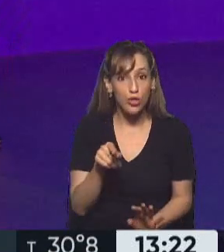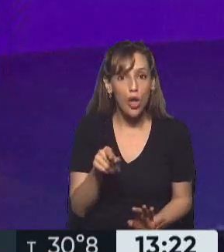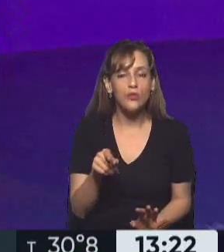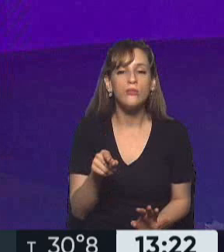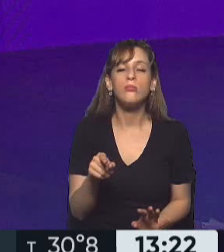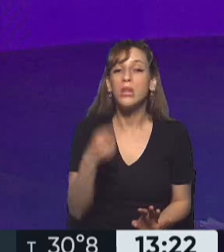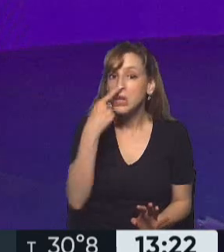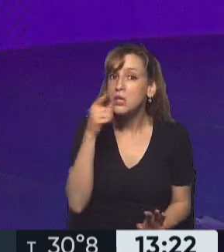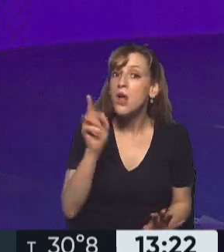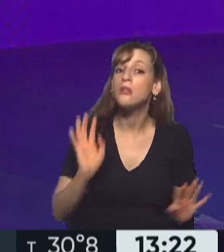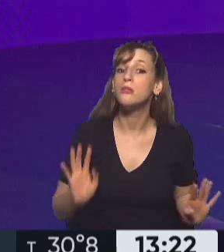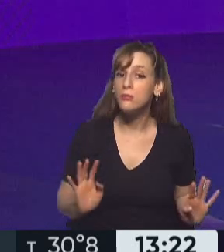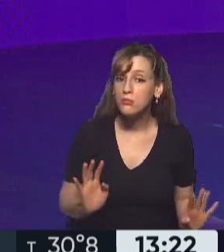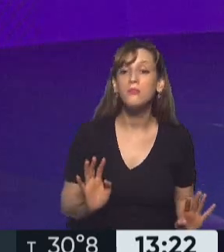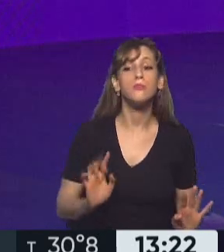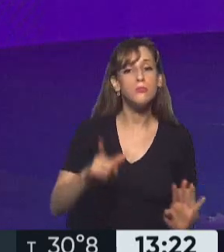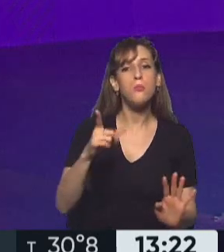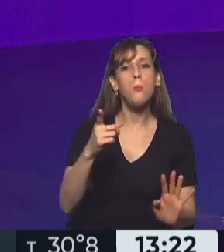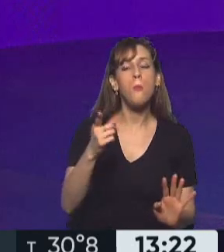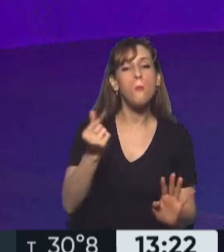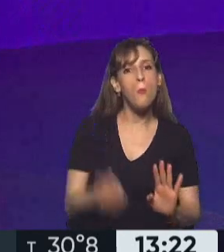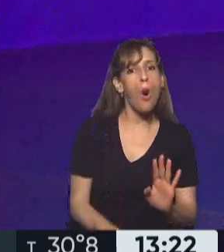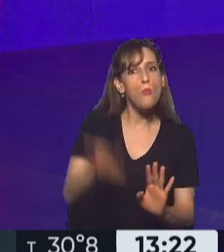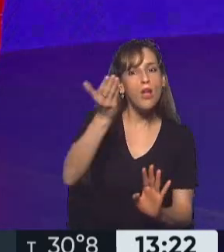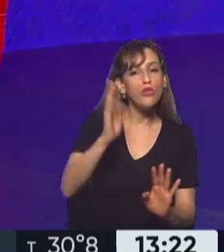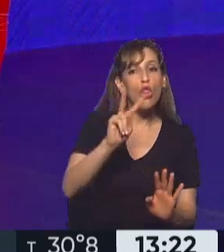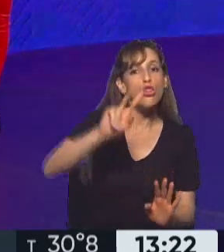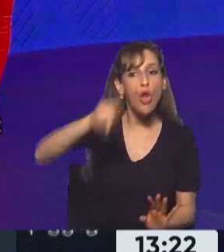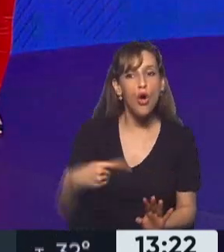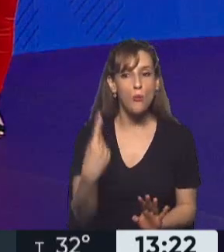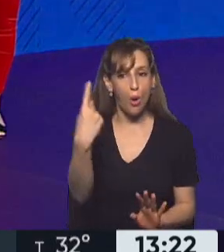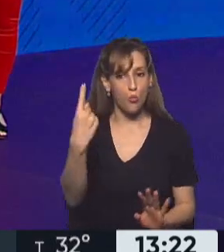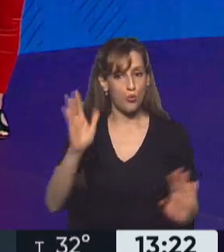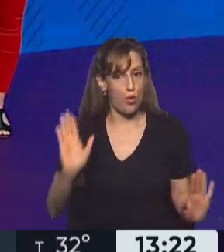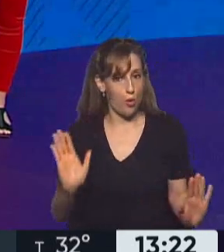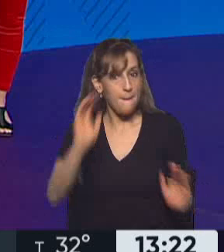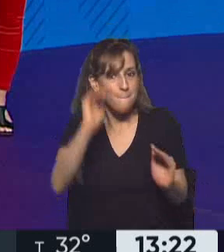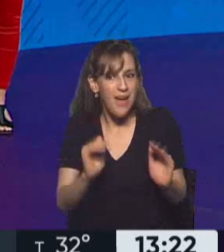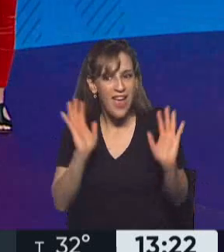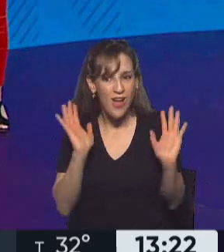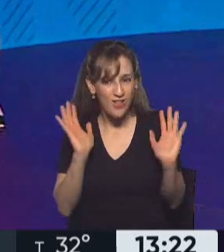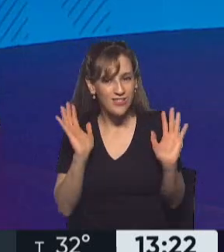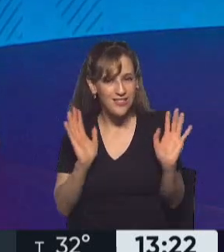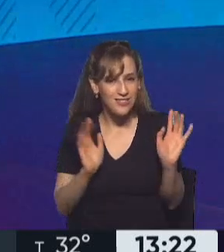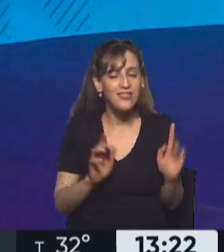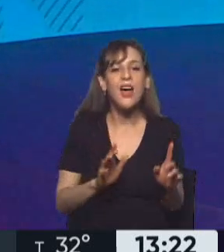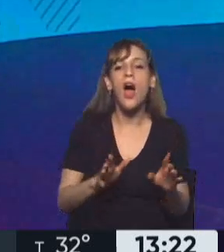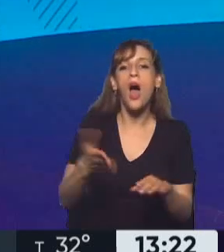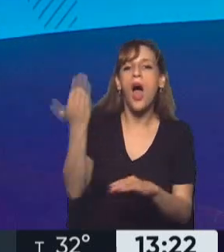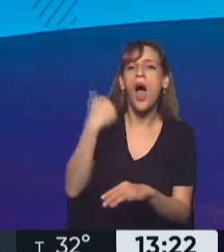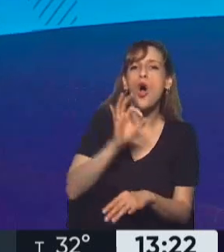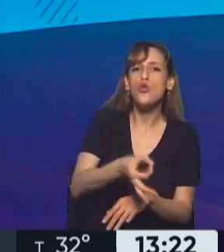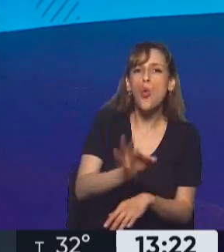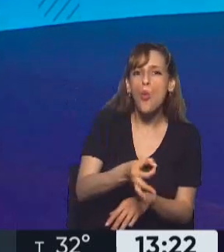de cerca, aumentaron menos que el promedio en noviembre, aumentaron 2,1%. En octubre habían aumentado más, cerca de